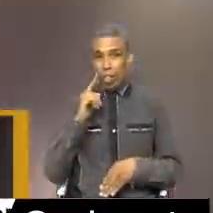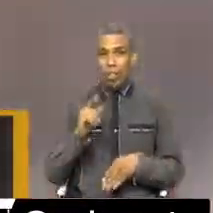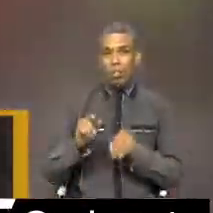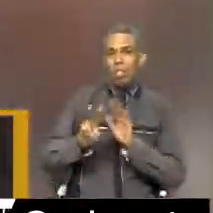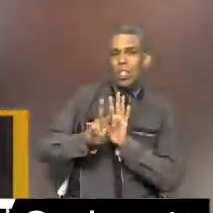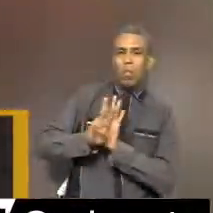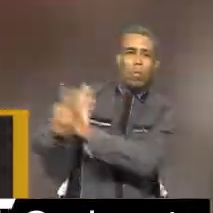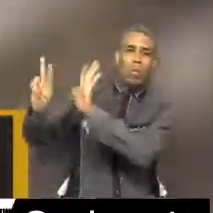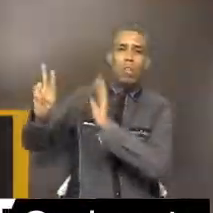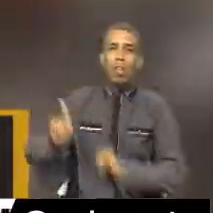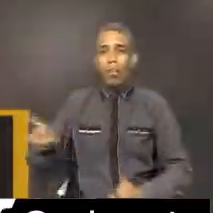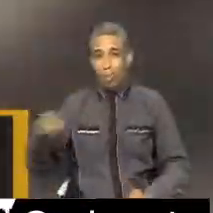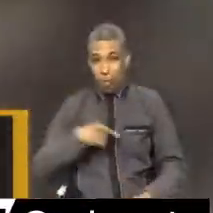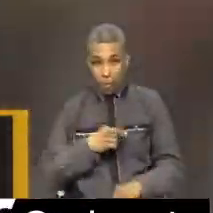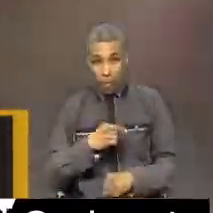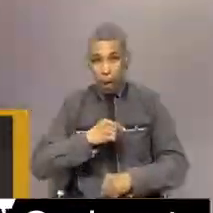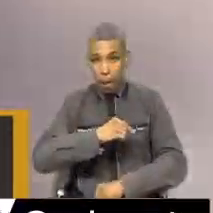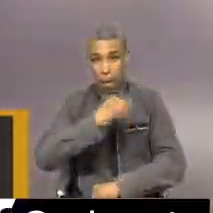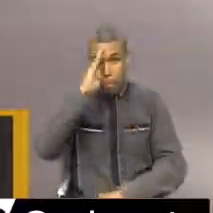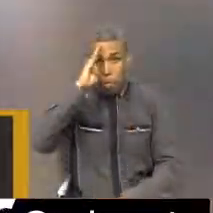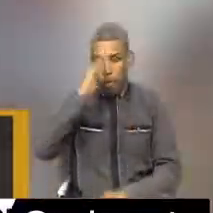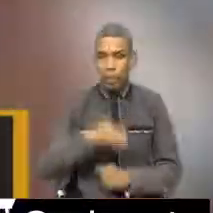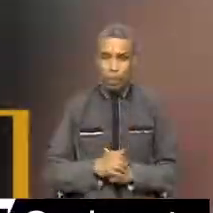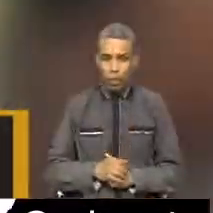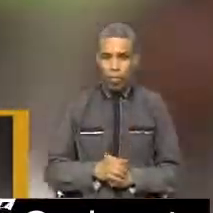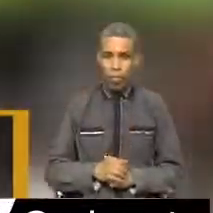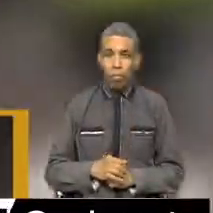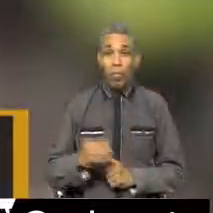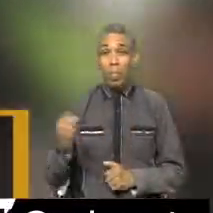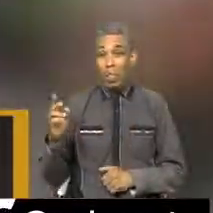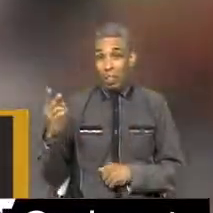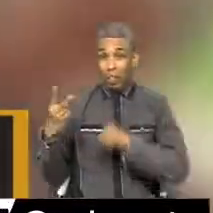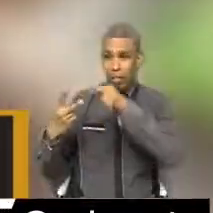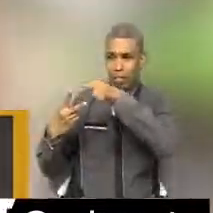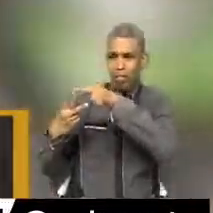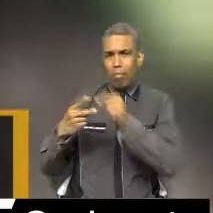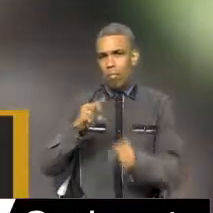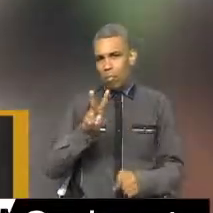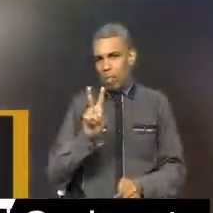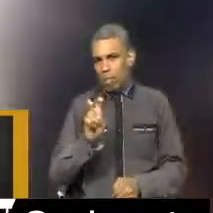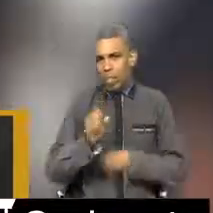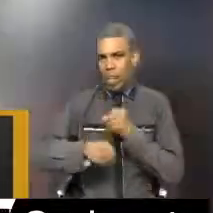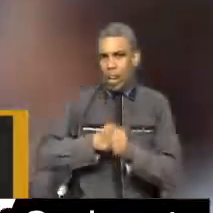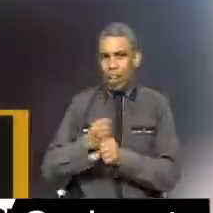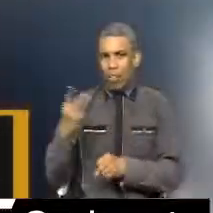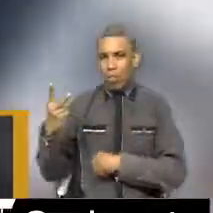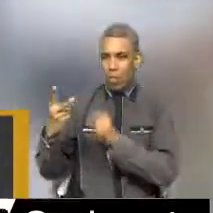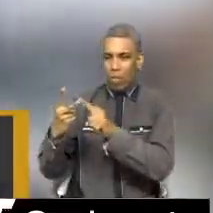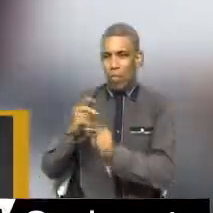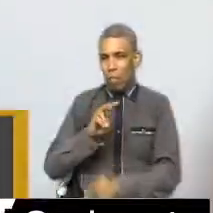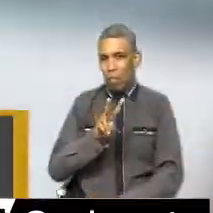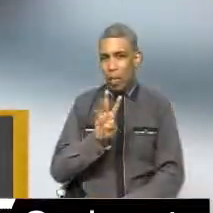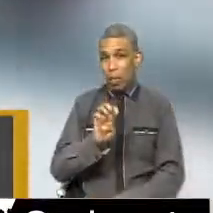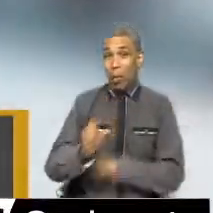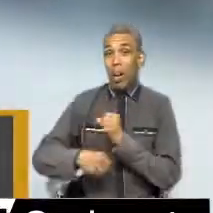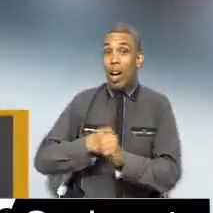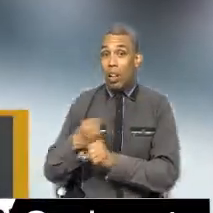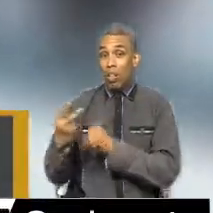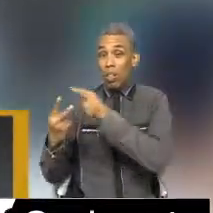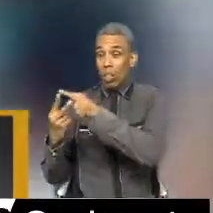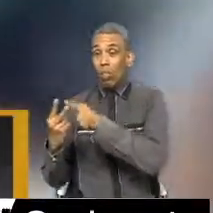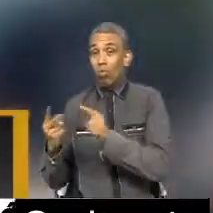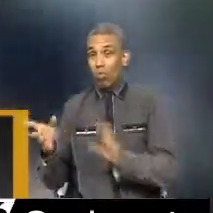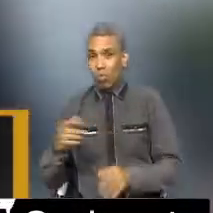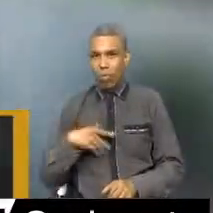localidad. Los soldados profesionales de 27 y 29 años respectivamente serían judicializados y tendrán que responder por el delito de